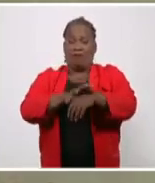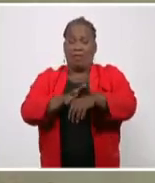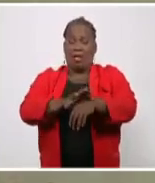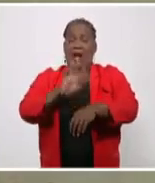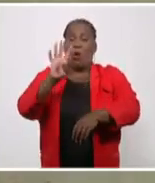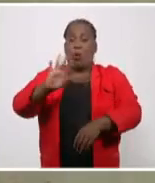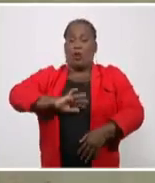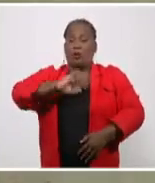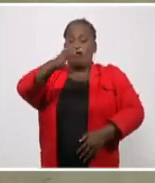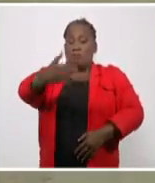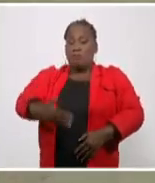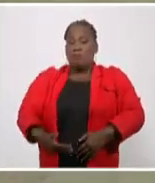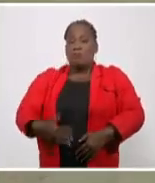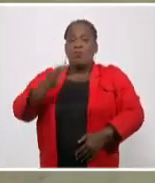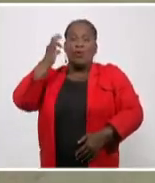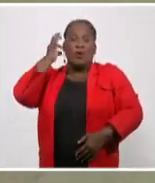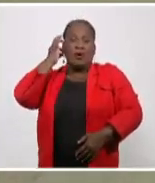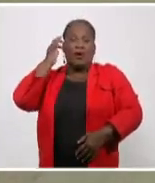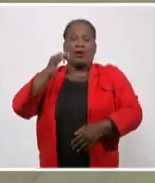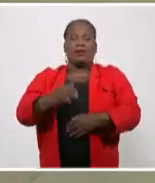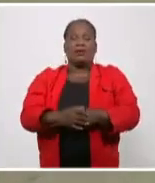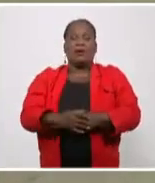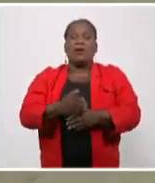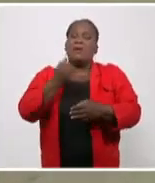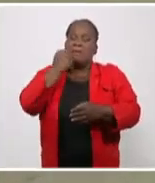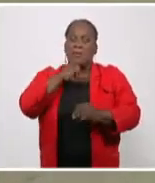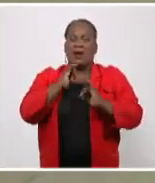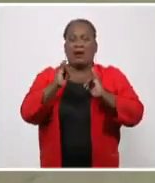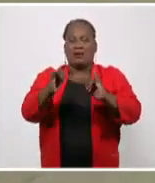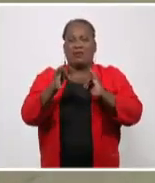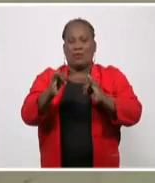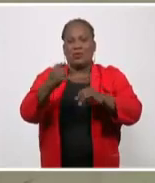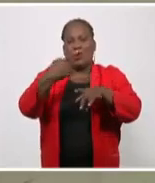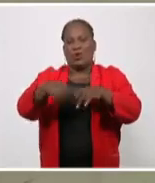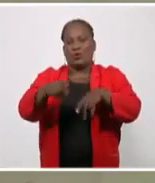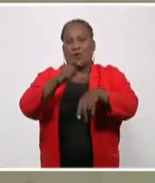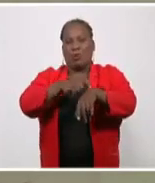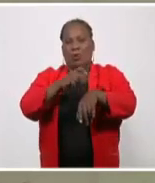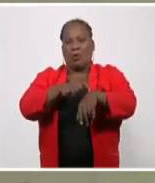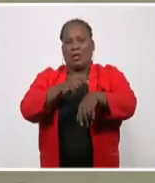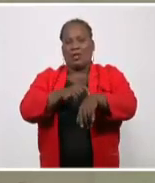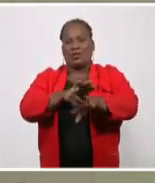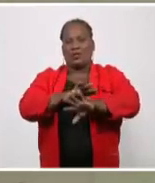embarazadas. Nosotros seguiremos llevando más informaciones en próximos espacios informativos.